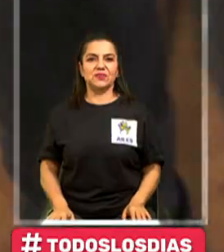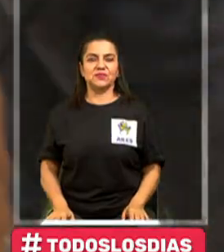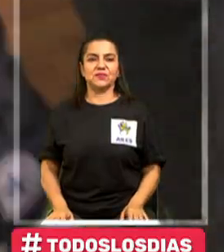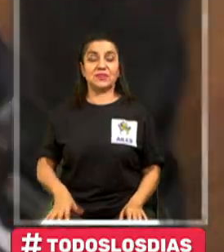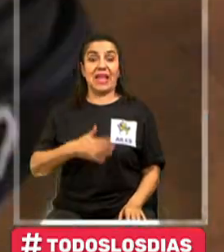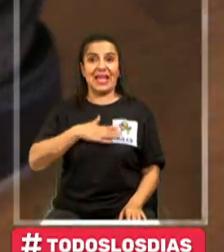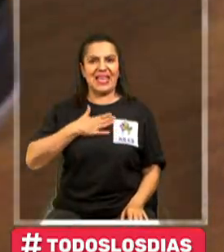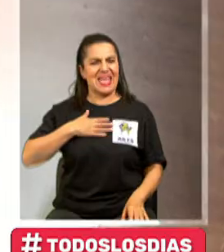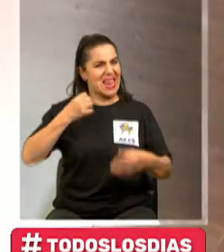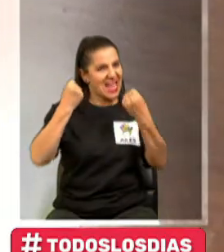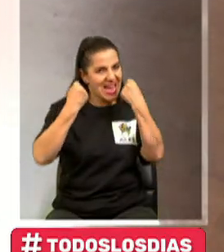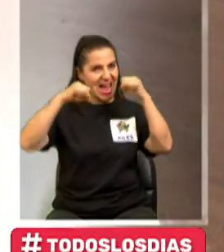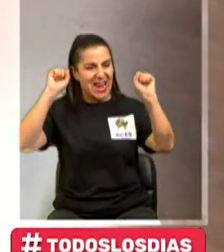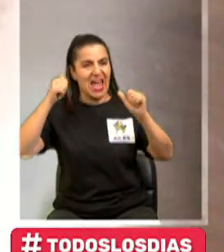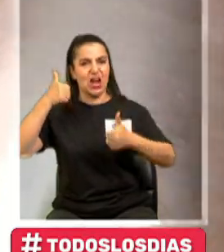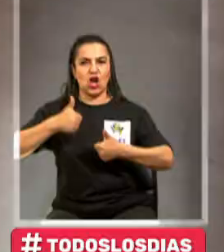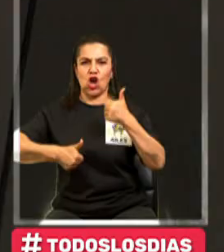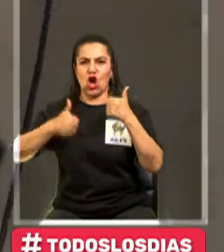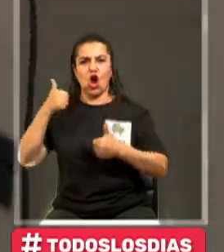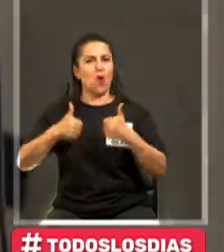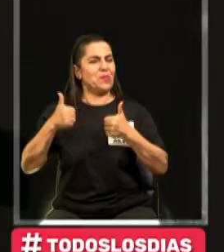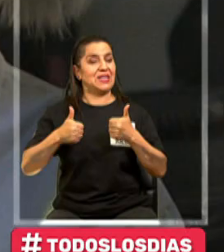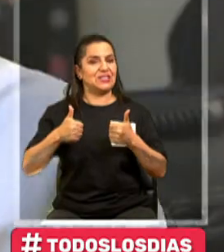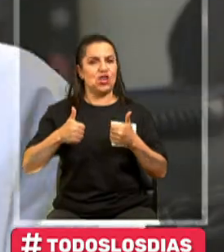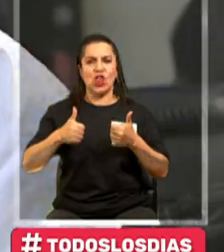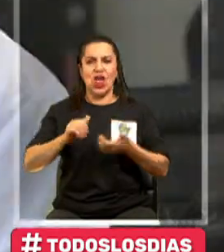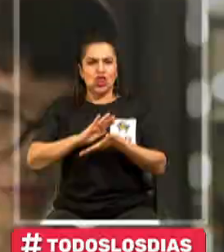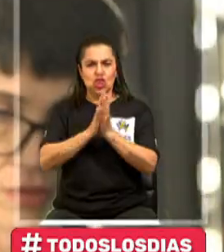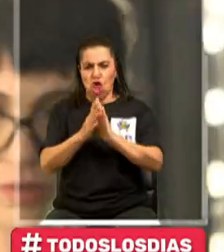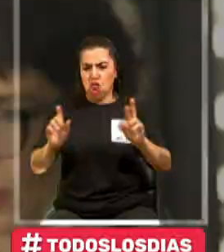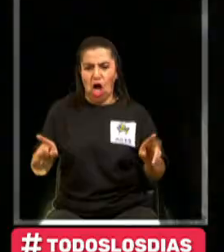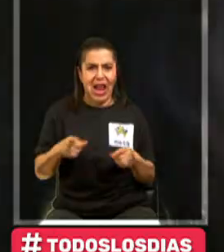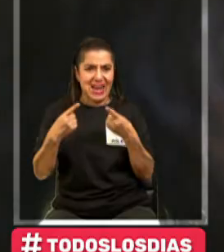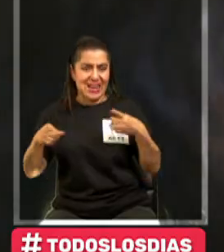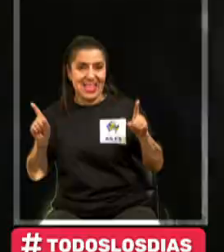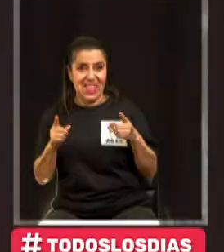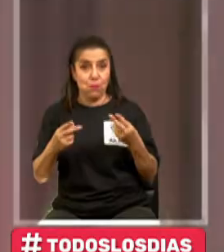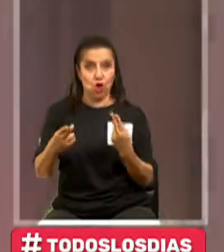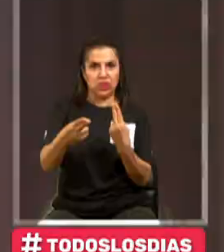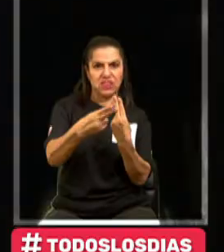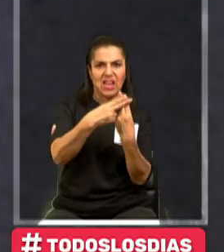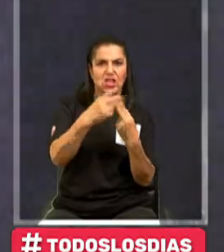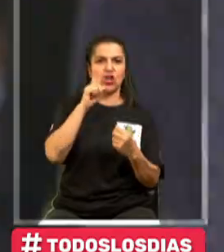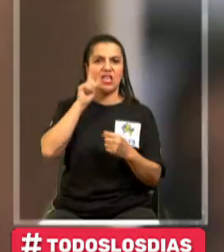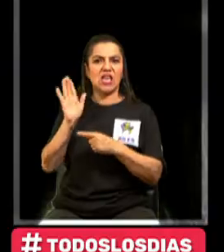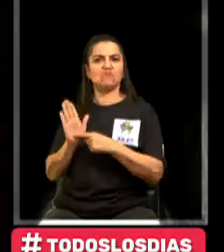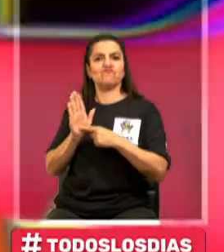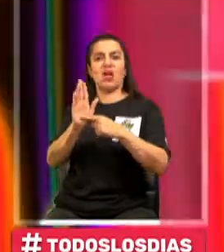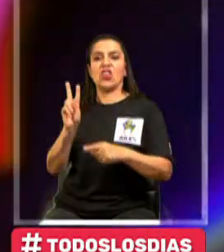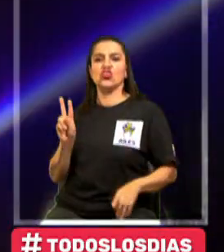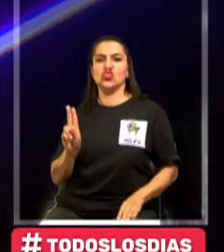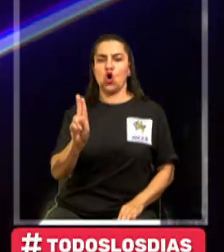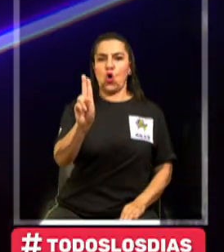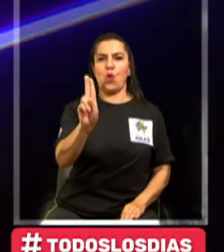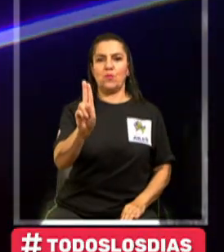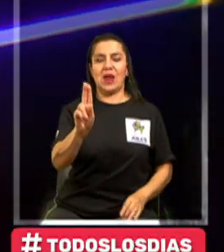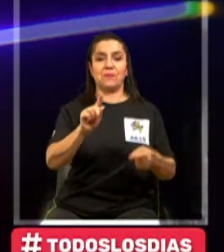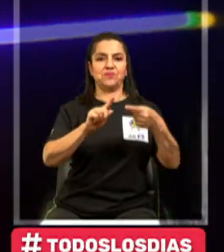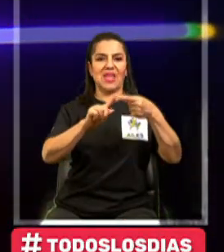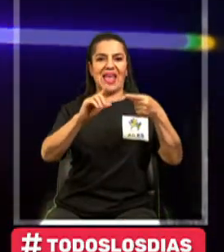¿Quieren ganar esta competencia y traer todo el ritmo a esta Teletón? Con ustedes, la dupla